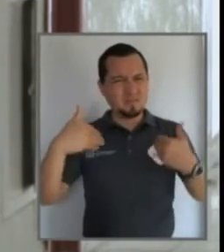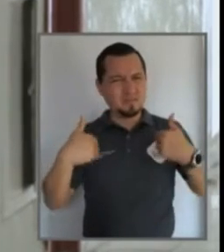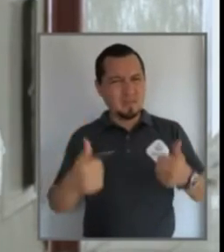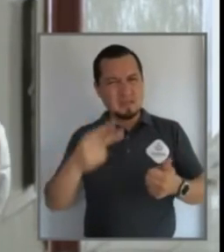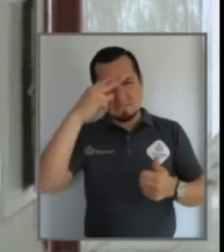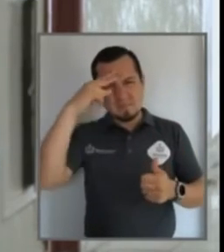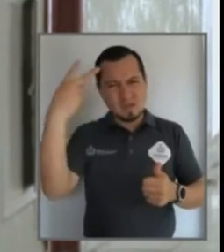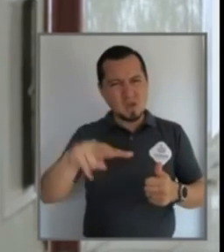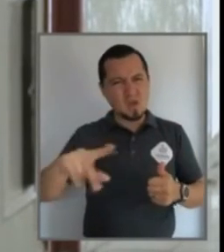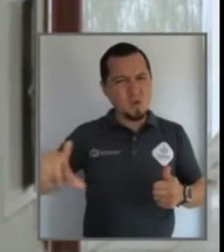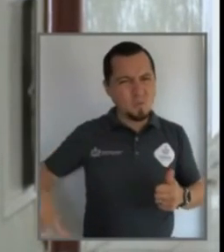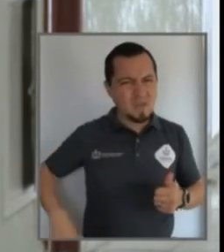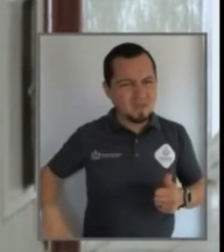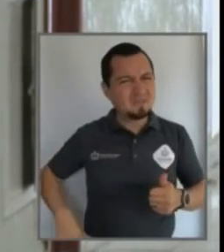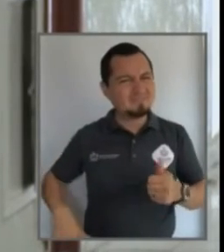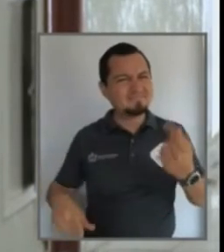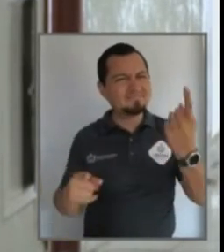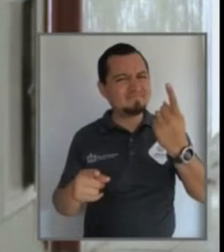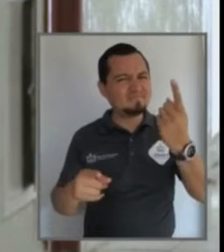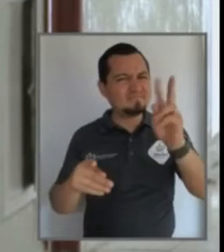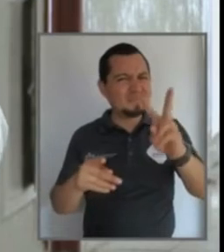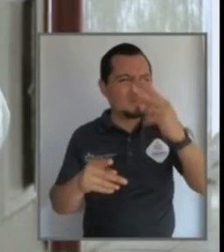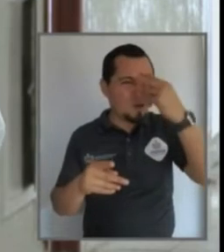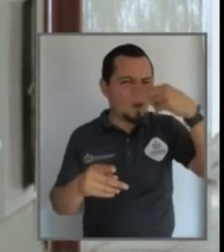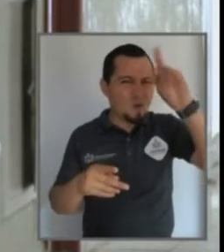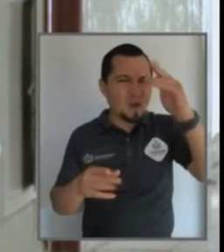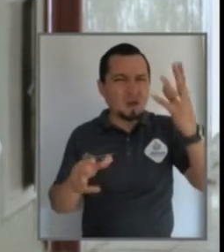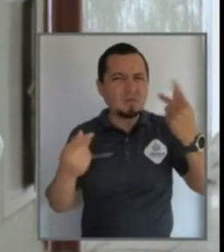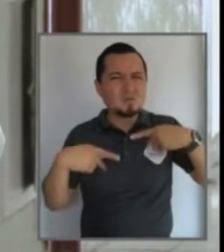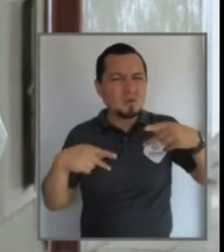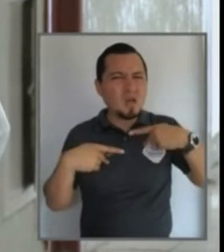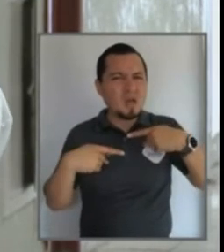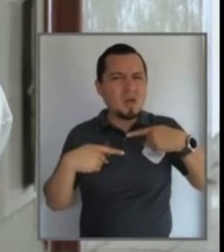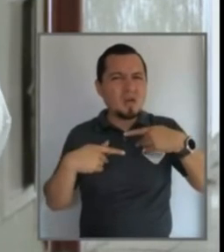el gobierno hace o deja de hacer. Tiene que ver con un sentido